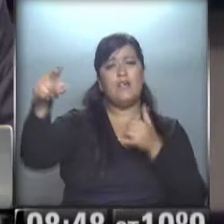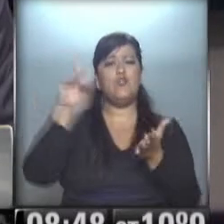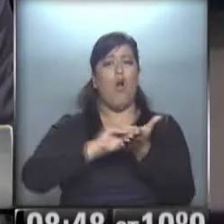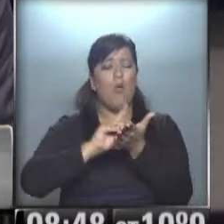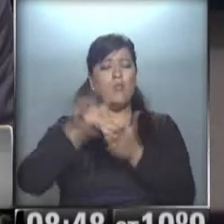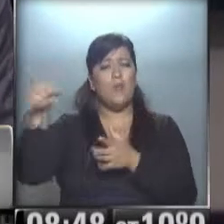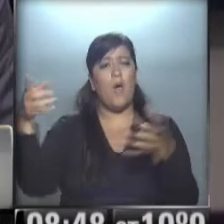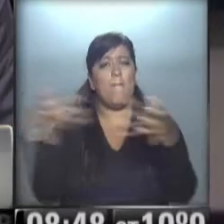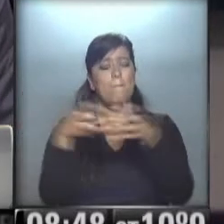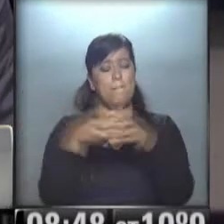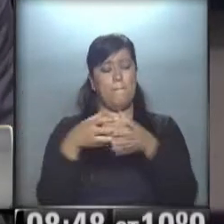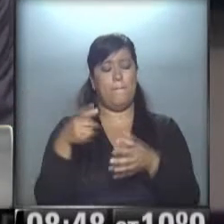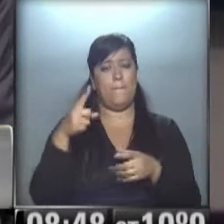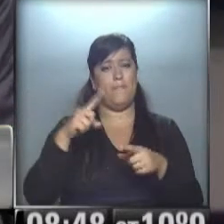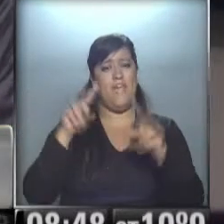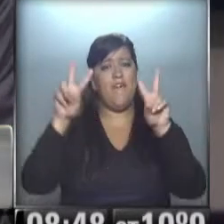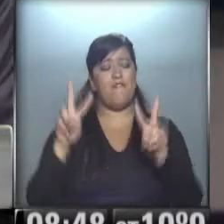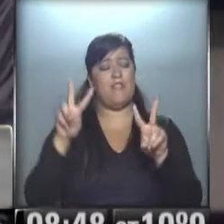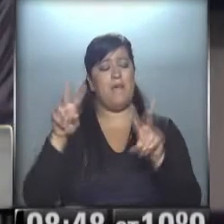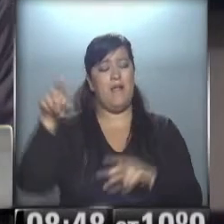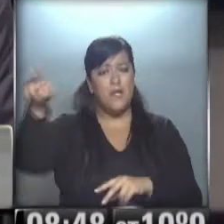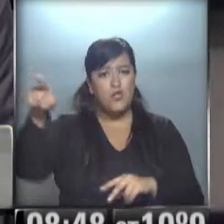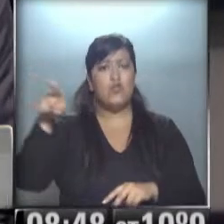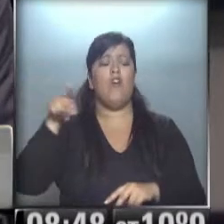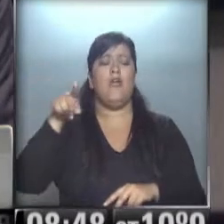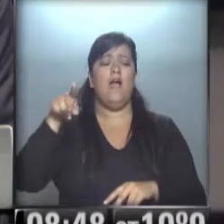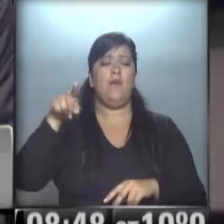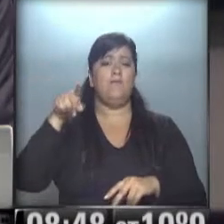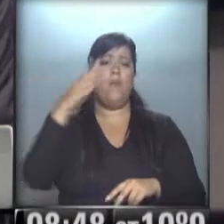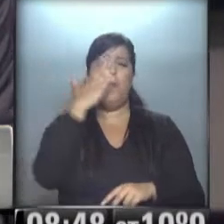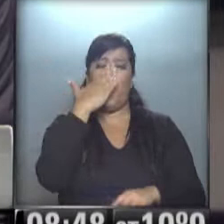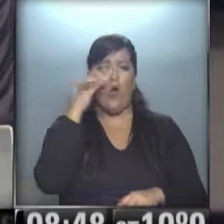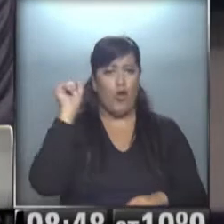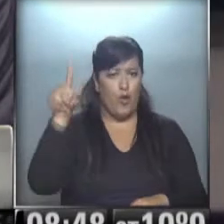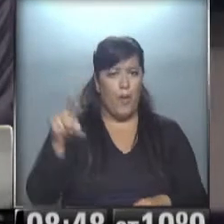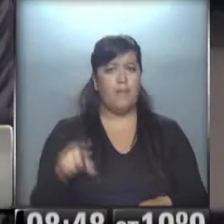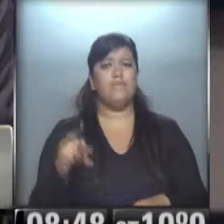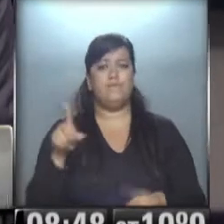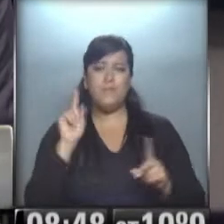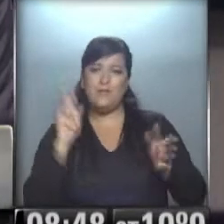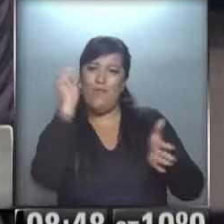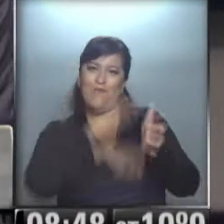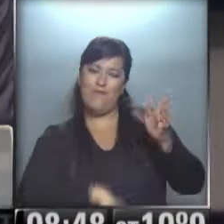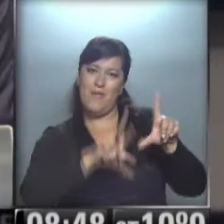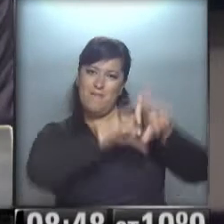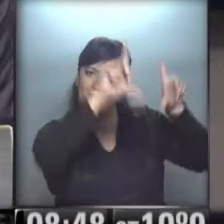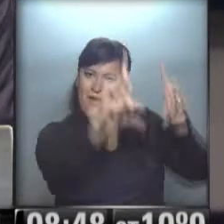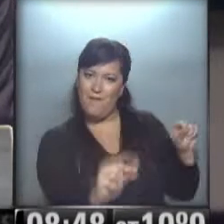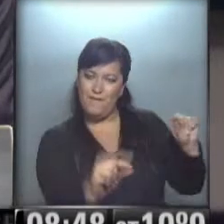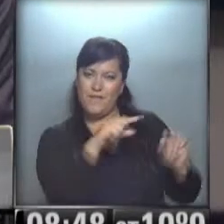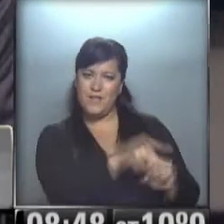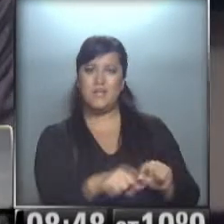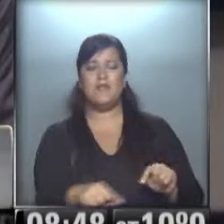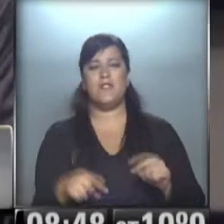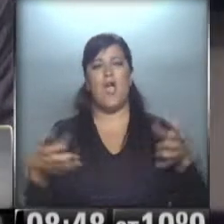de Córdoba, integrante del grupo que firma estos afiches, estas manifestaciones, que es el Grupo